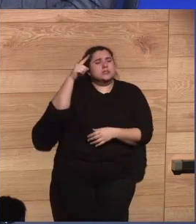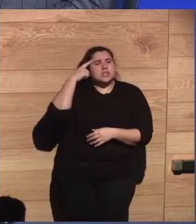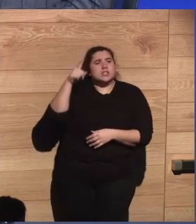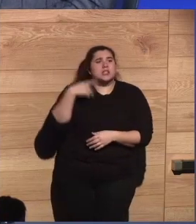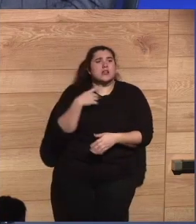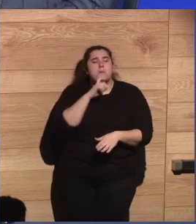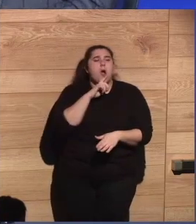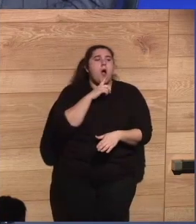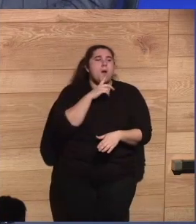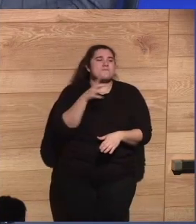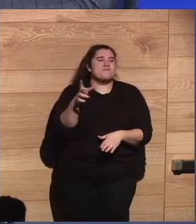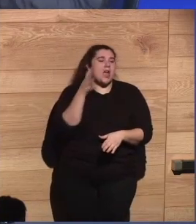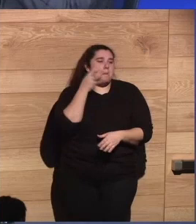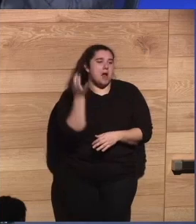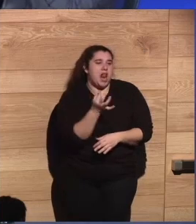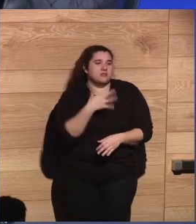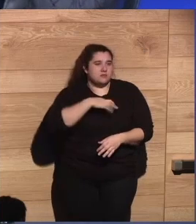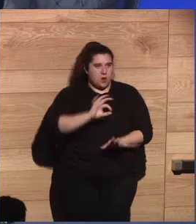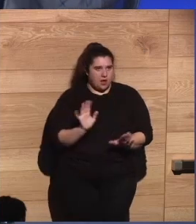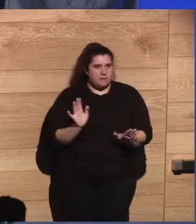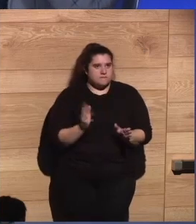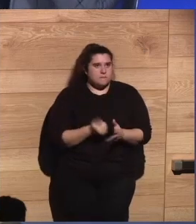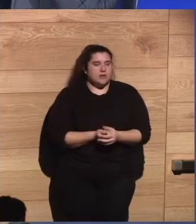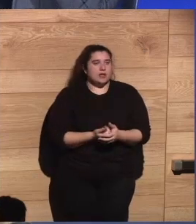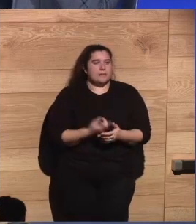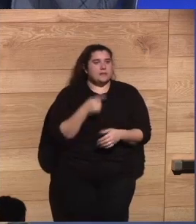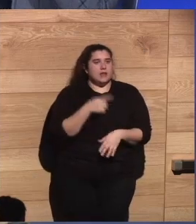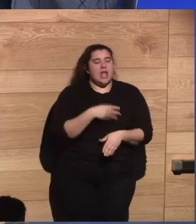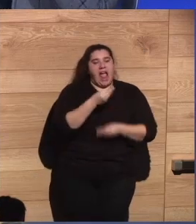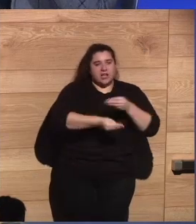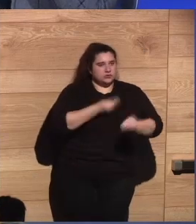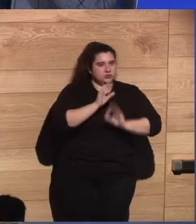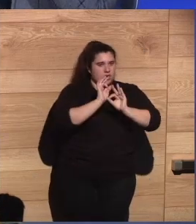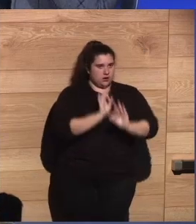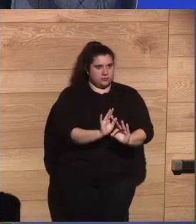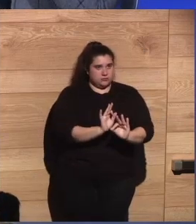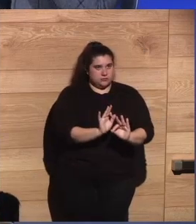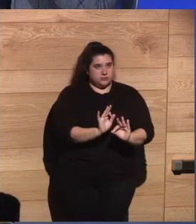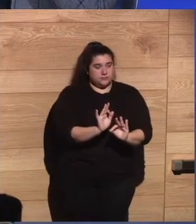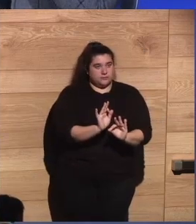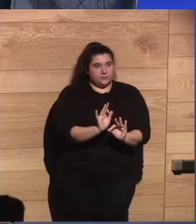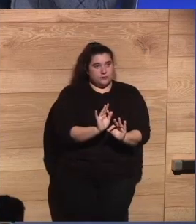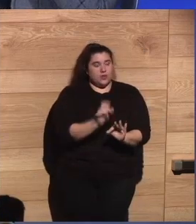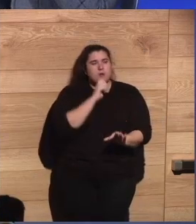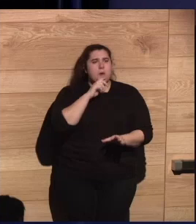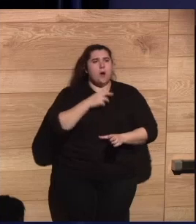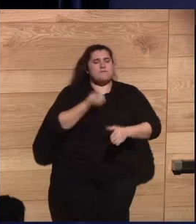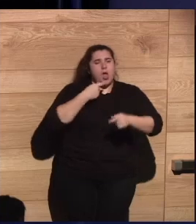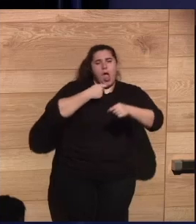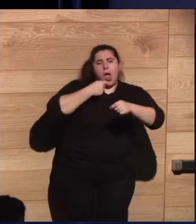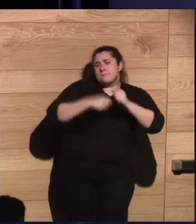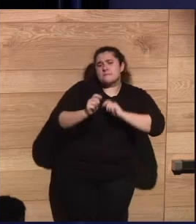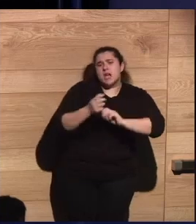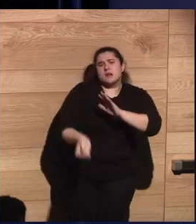era una apuesta de riesgo. Era una apuesta de riesgo y así está hecho, y bueno, es como lanzarlo y cerrar